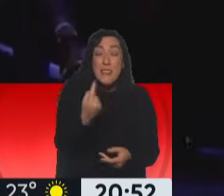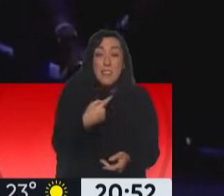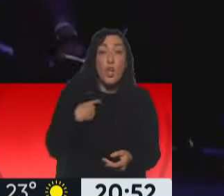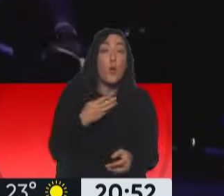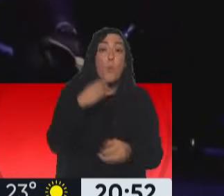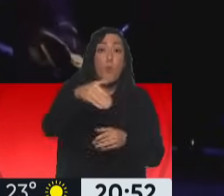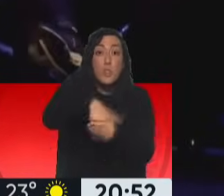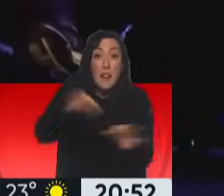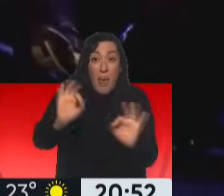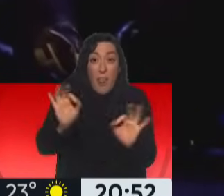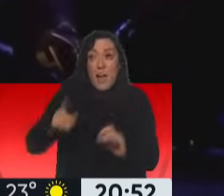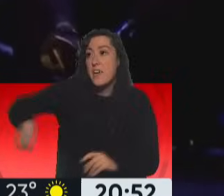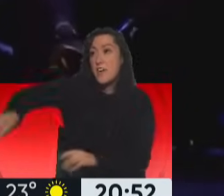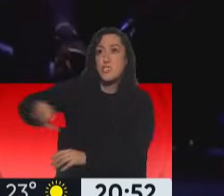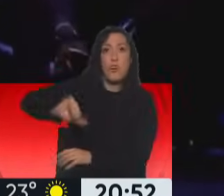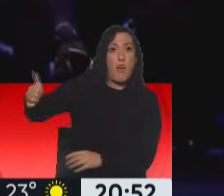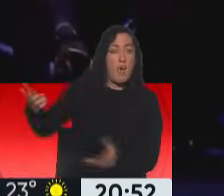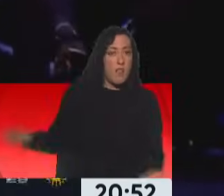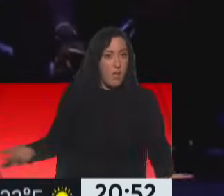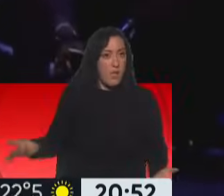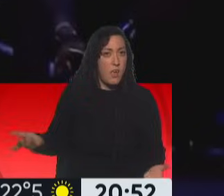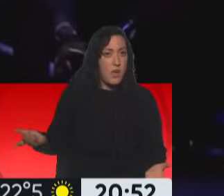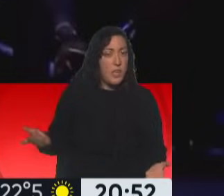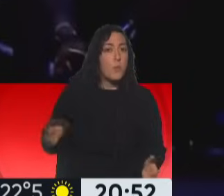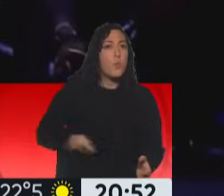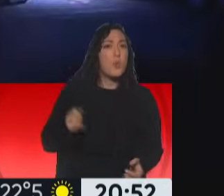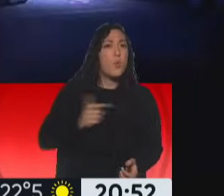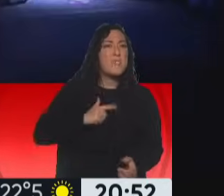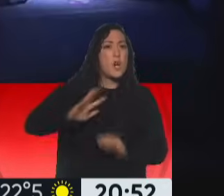y no podemos dejar que nos sigan robando nuestra vida.